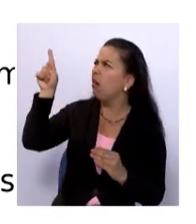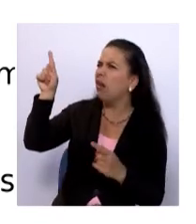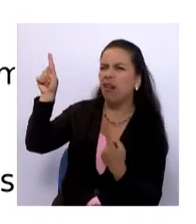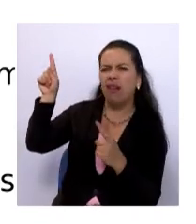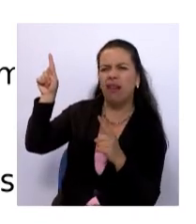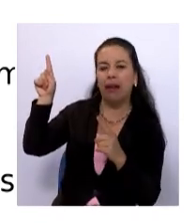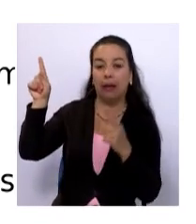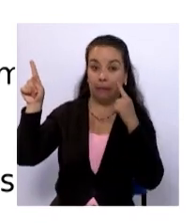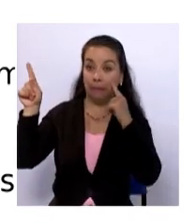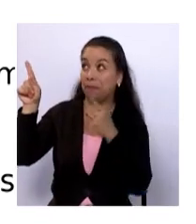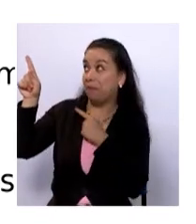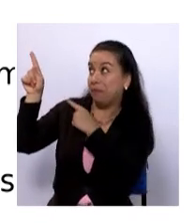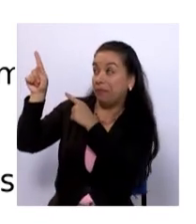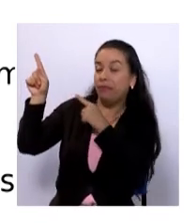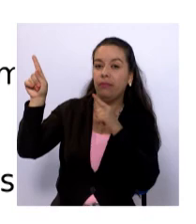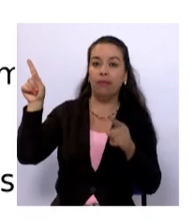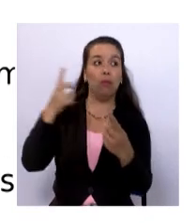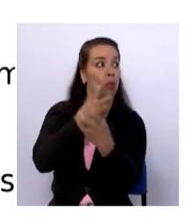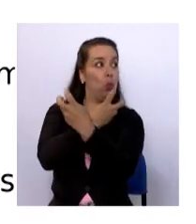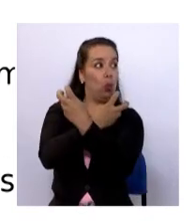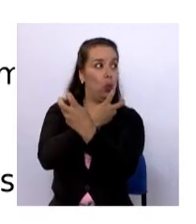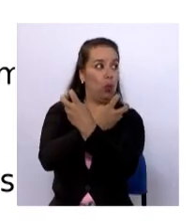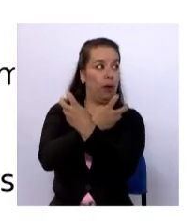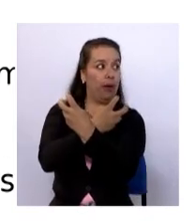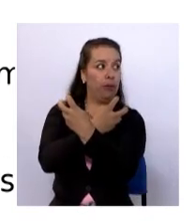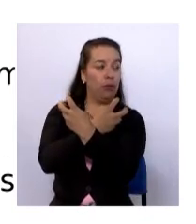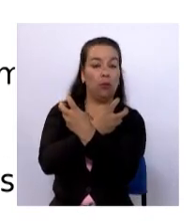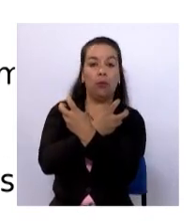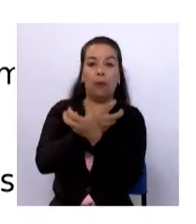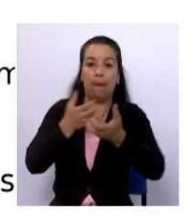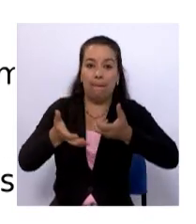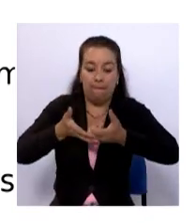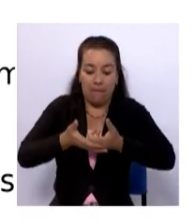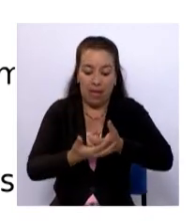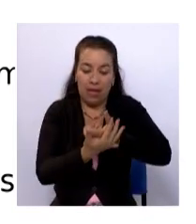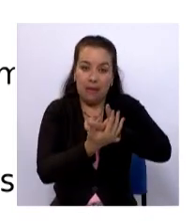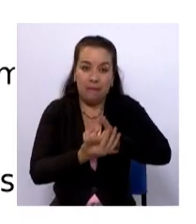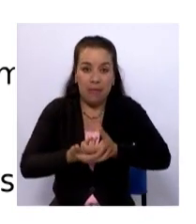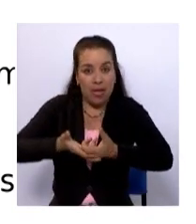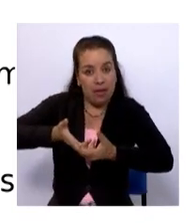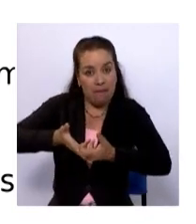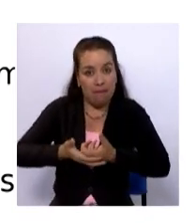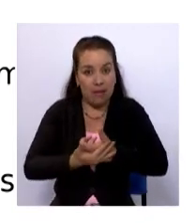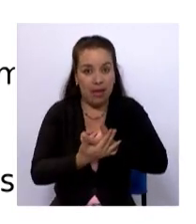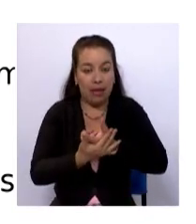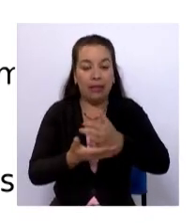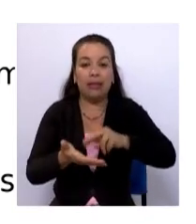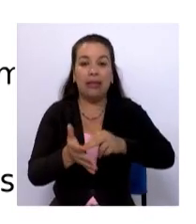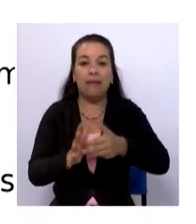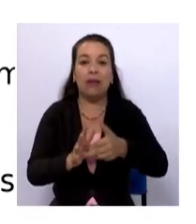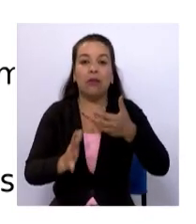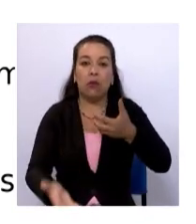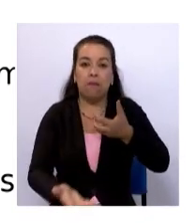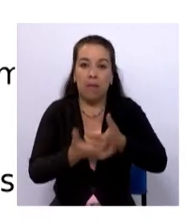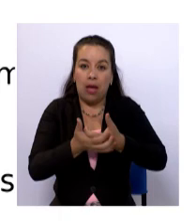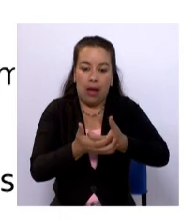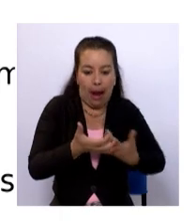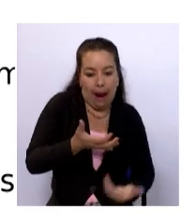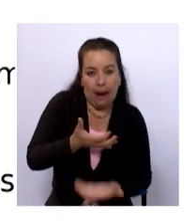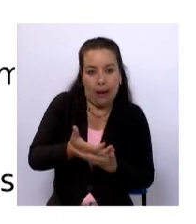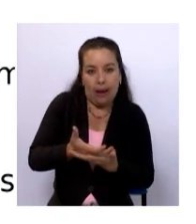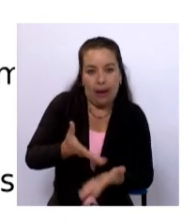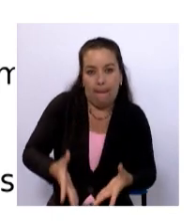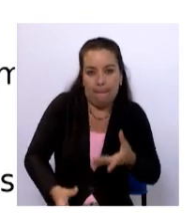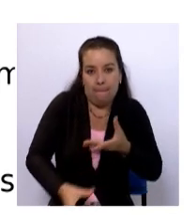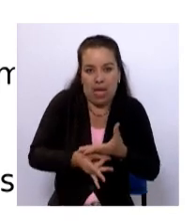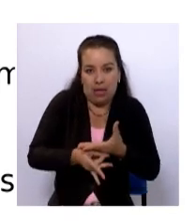podemos ver entonces estamos viendo el hueso si la intesis que ustedes observan allí es el sitio donde se une el tendón al